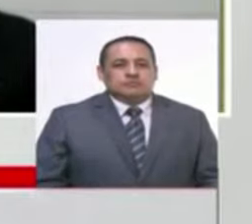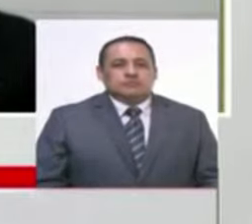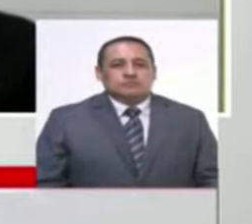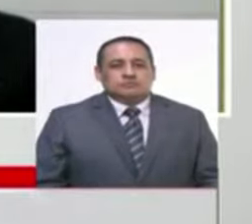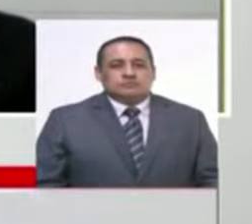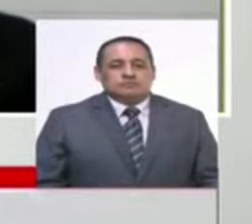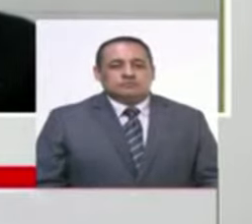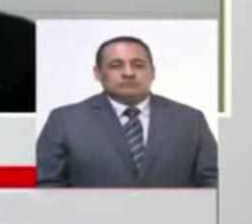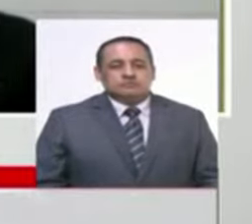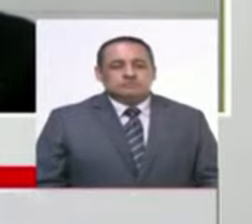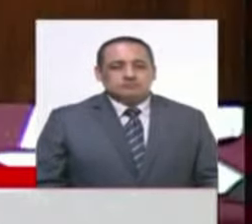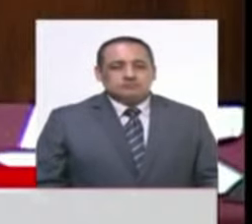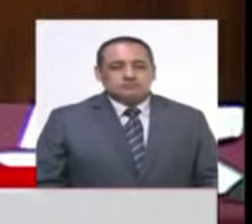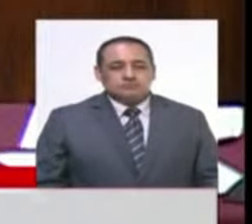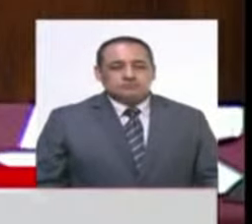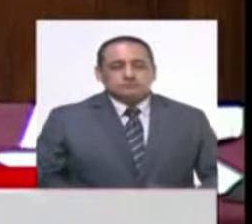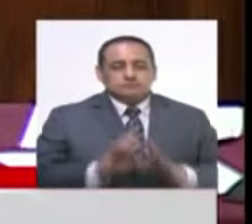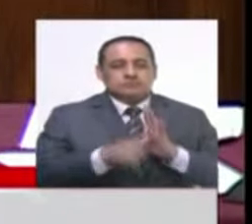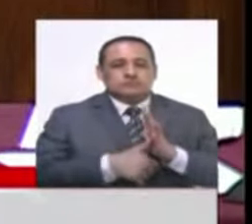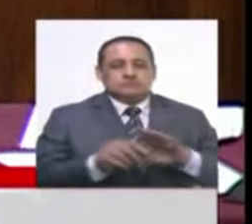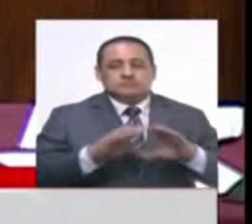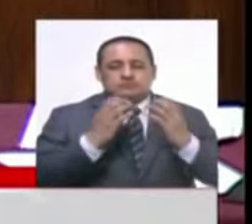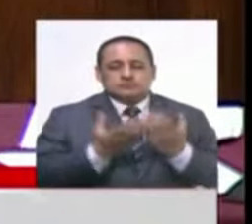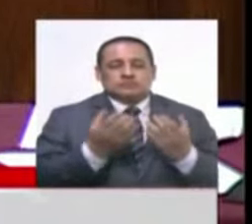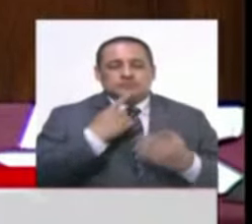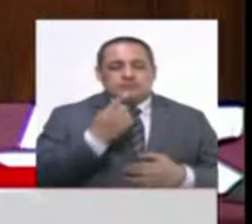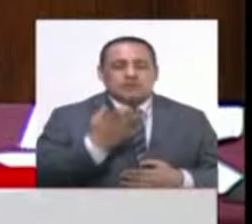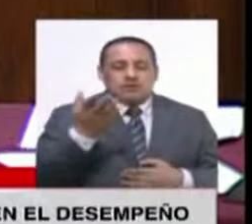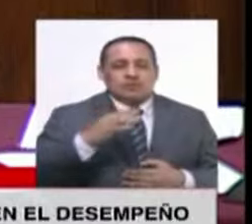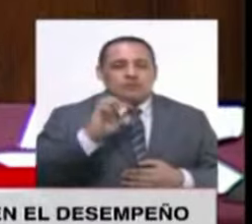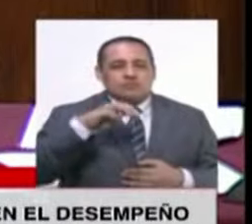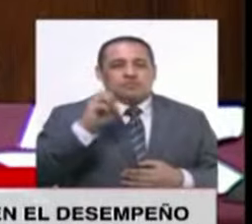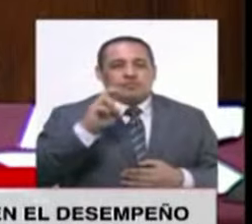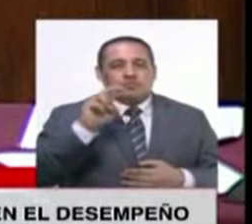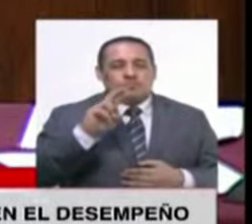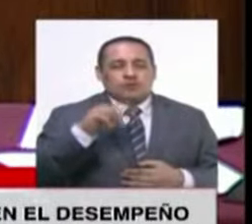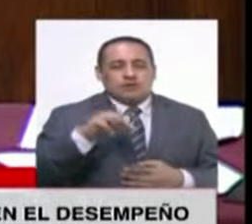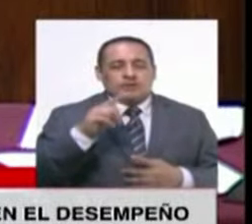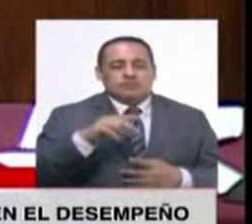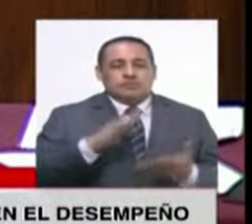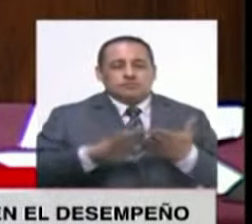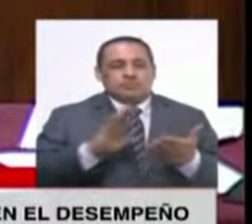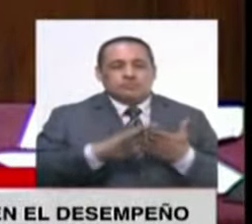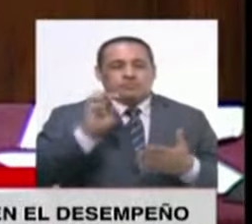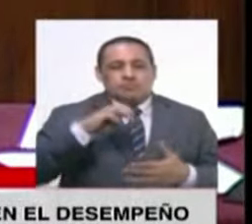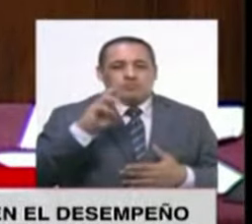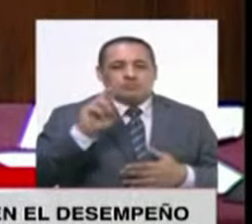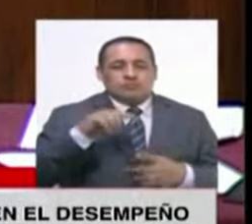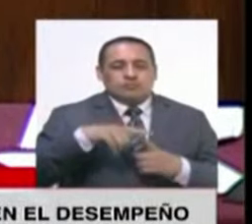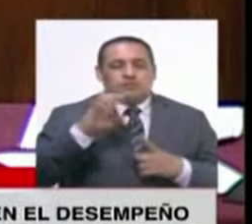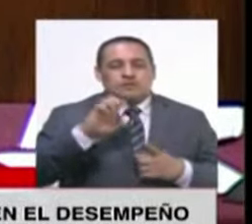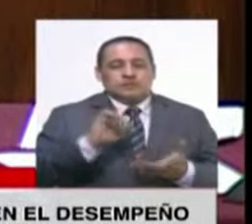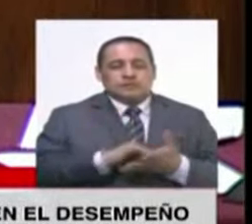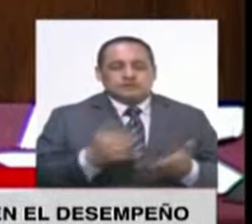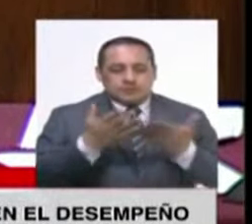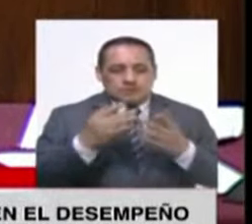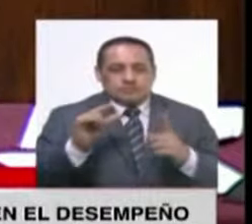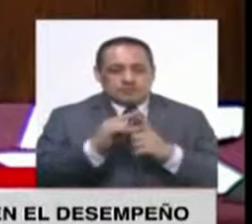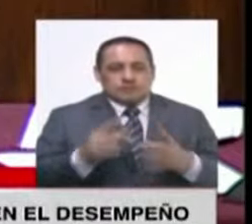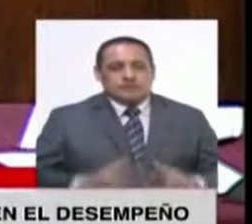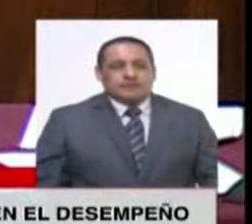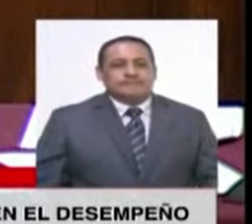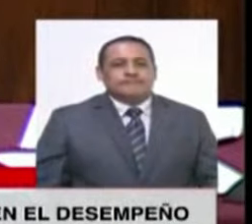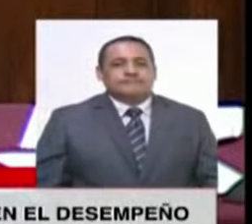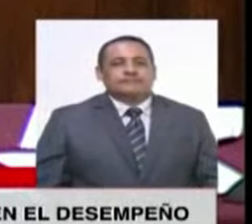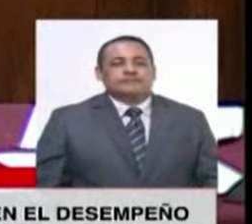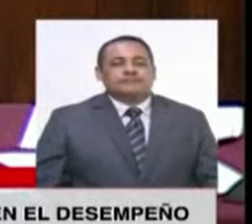Correcto. Luego del congresista Padilla, sigue el congresista Revilla. Congresista Morante, tiene usted el uso de la